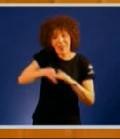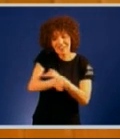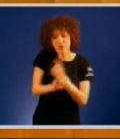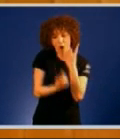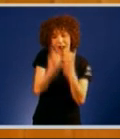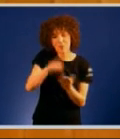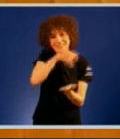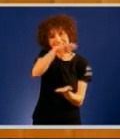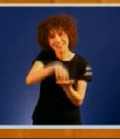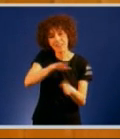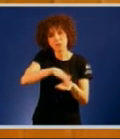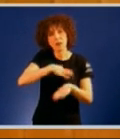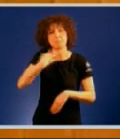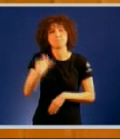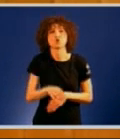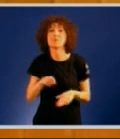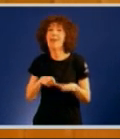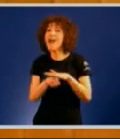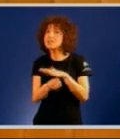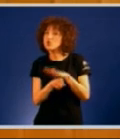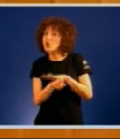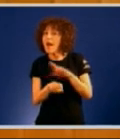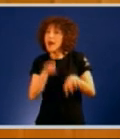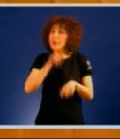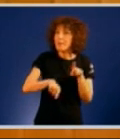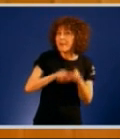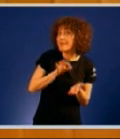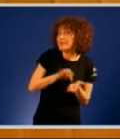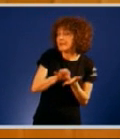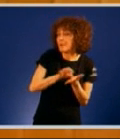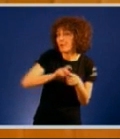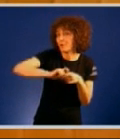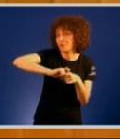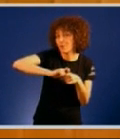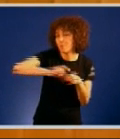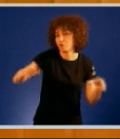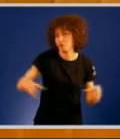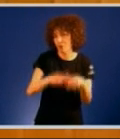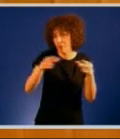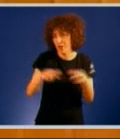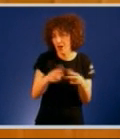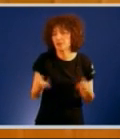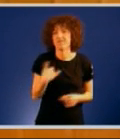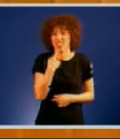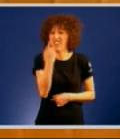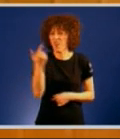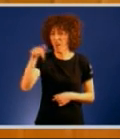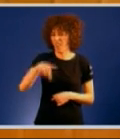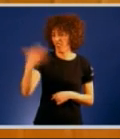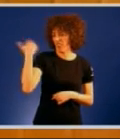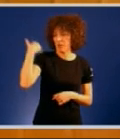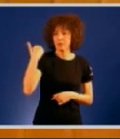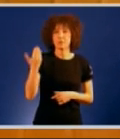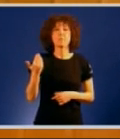teñen algunhas entidades a xestionar según que servizos de carácter social. Xa se dixeron